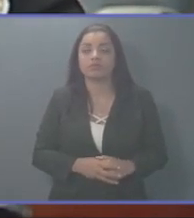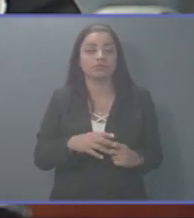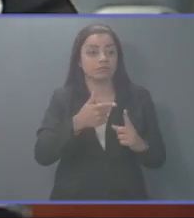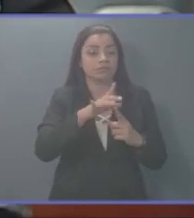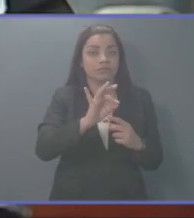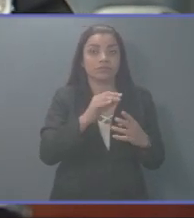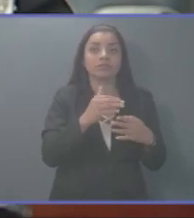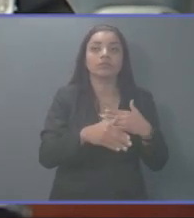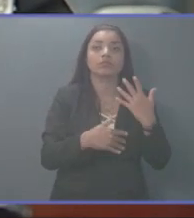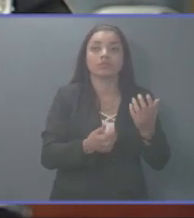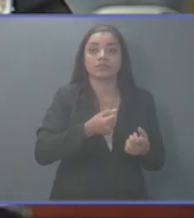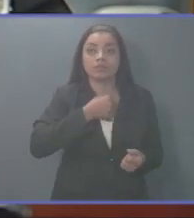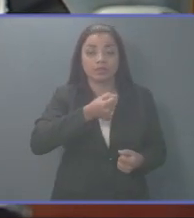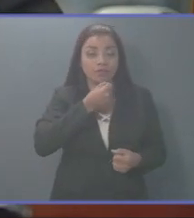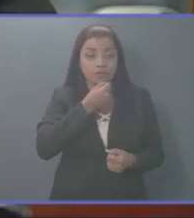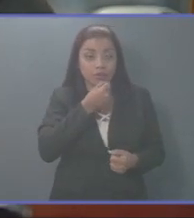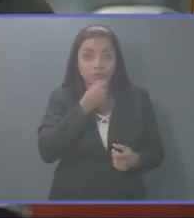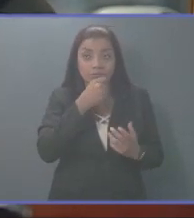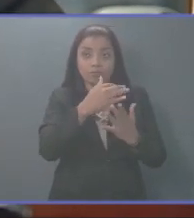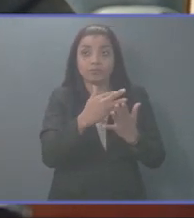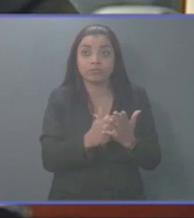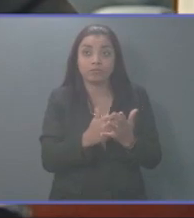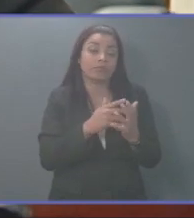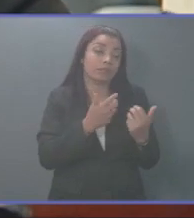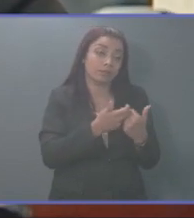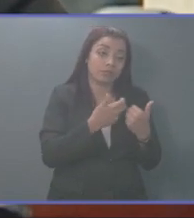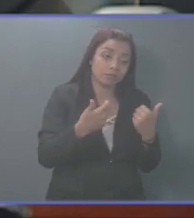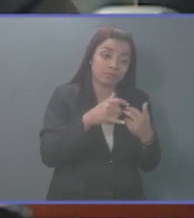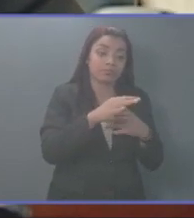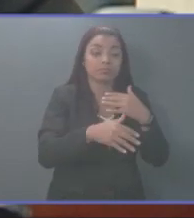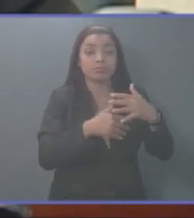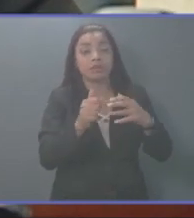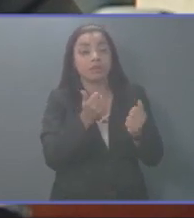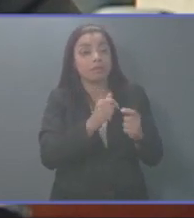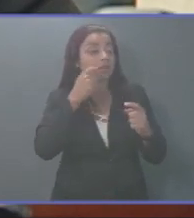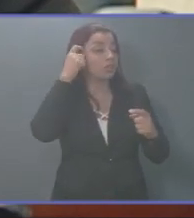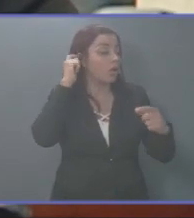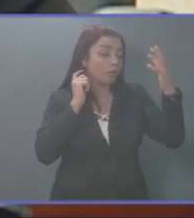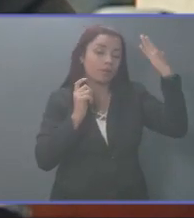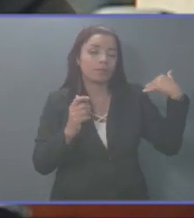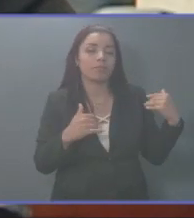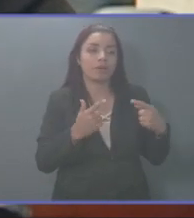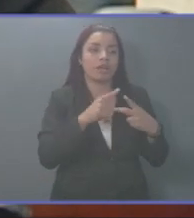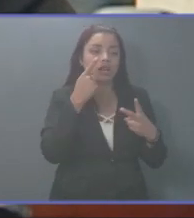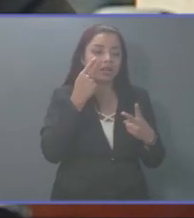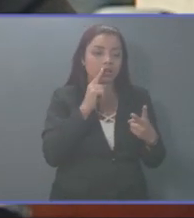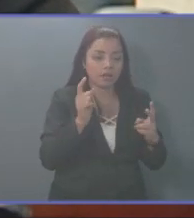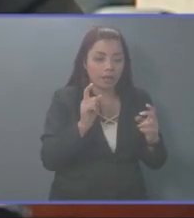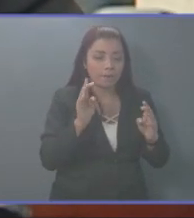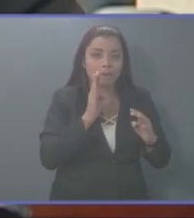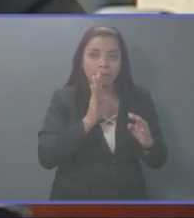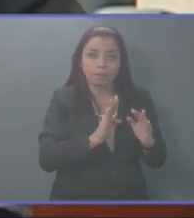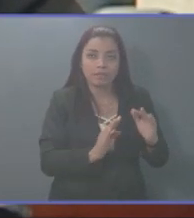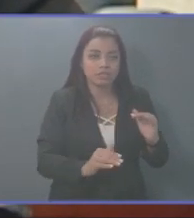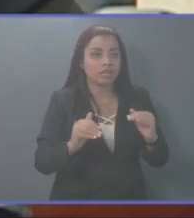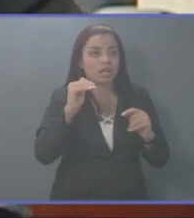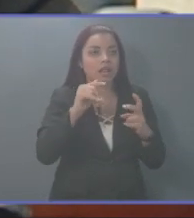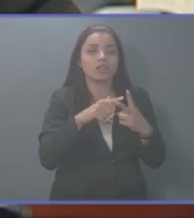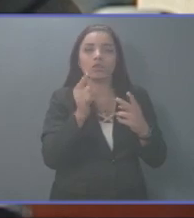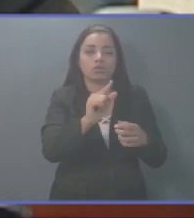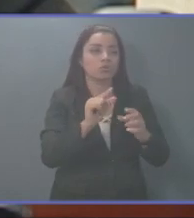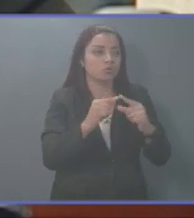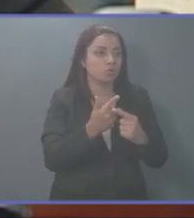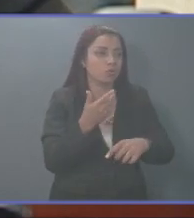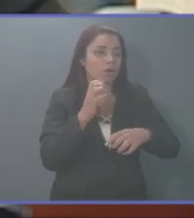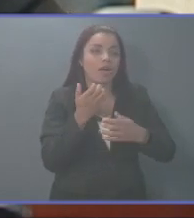F, datos desagregados como mínimo según género, edad, discapacidad, ingresos, nivel educativo, pertenencia al grupo étnico, identidad